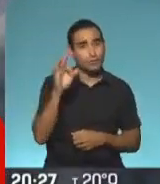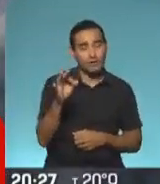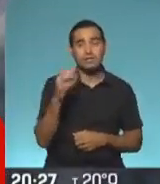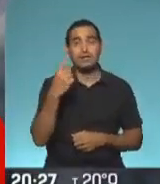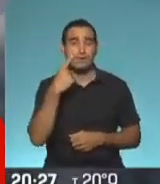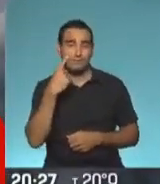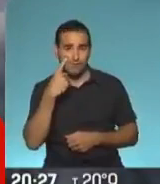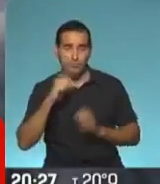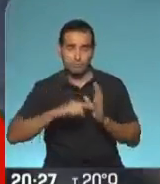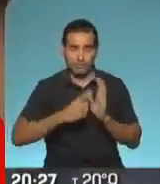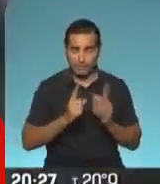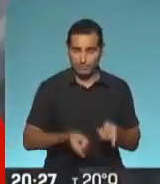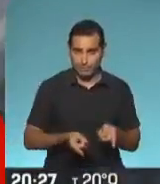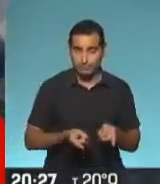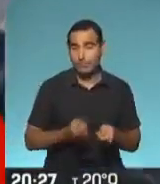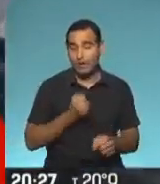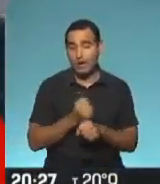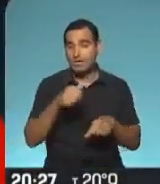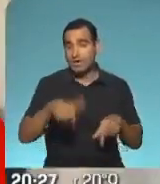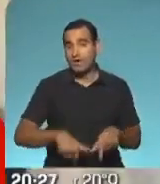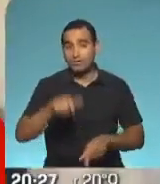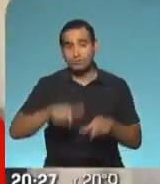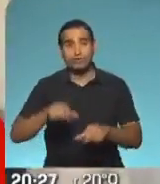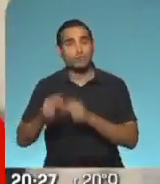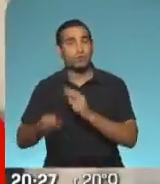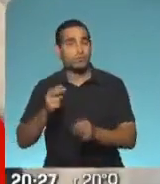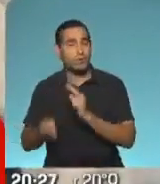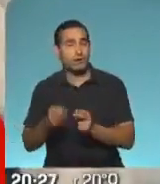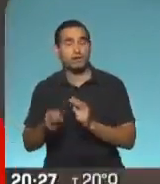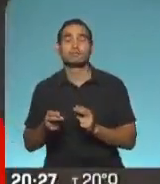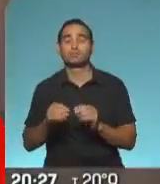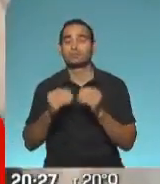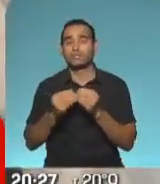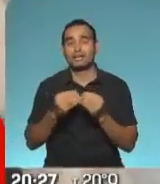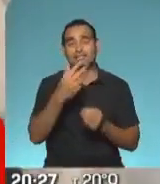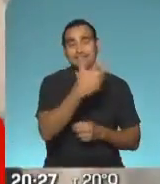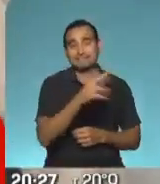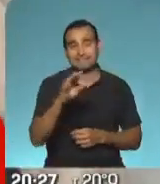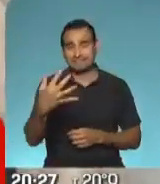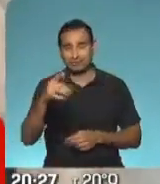residente también en la ciudad de Buenos Aires. Al momento, la cantidad de personas fallecidas entonces asciende a 305 personas.